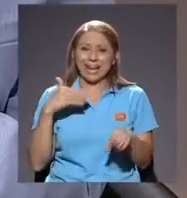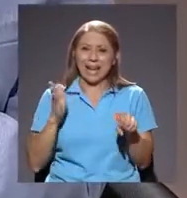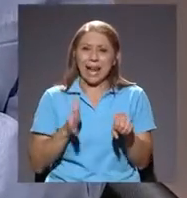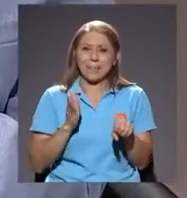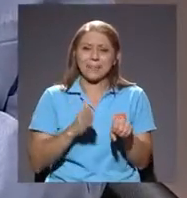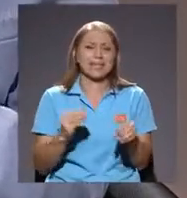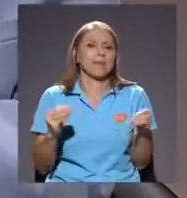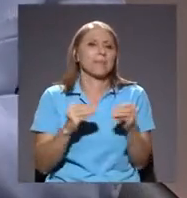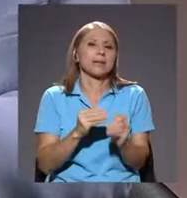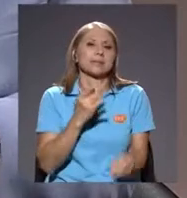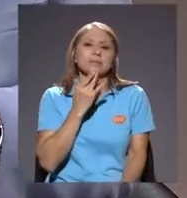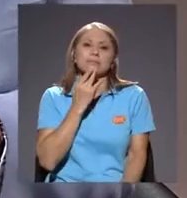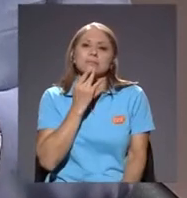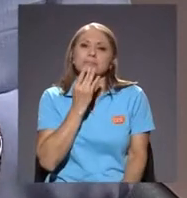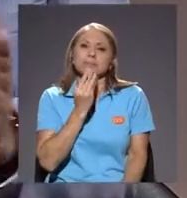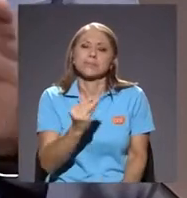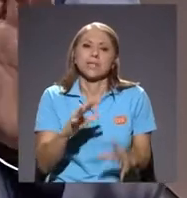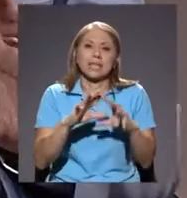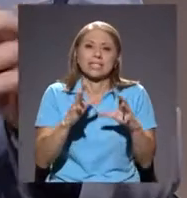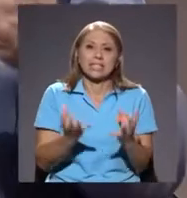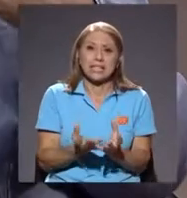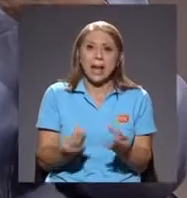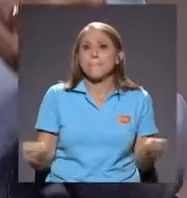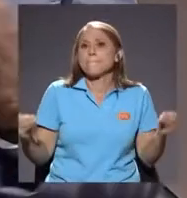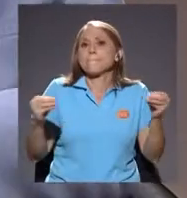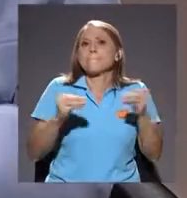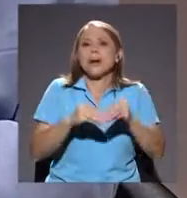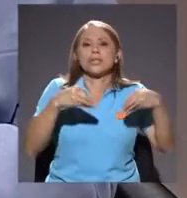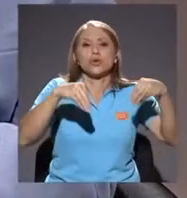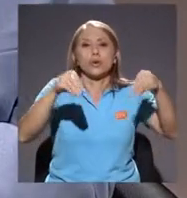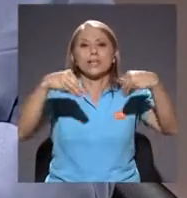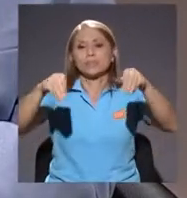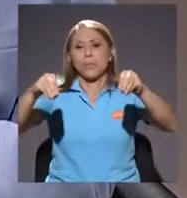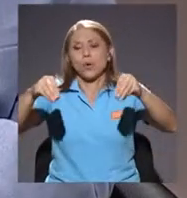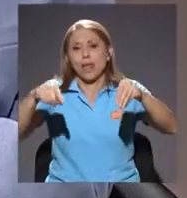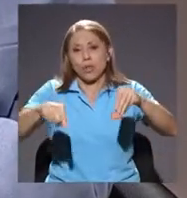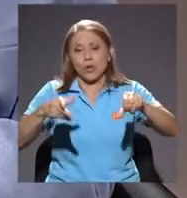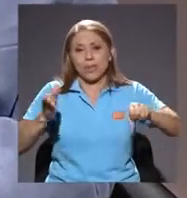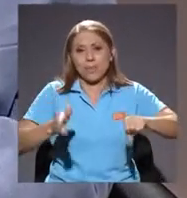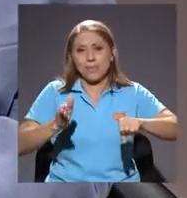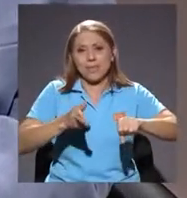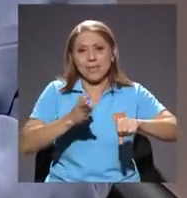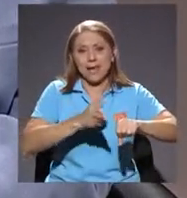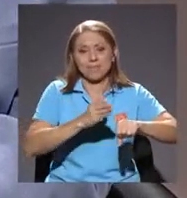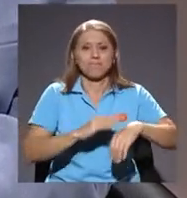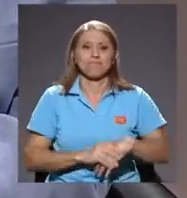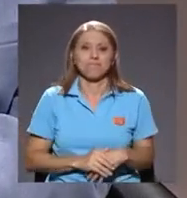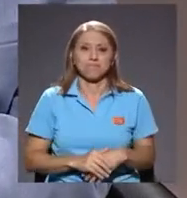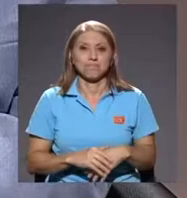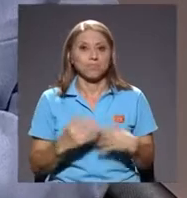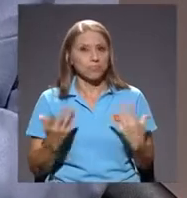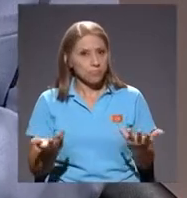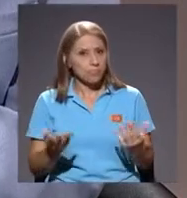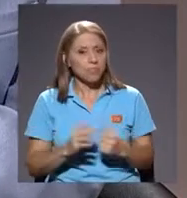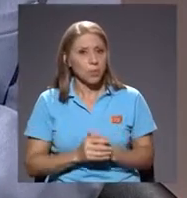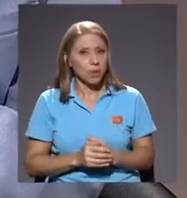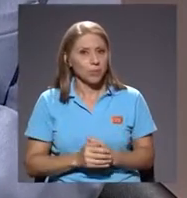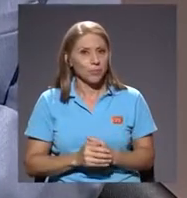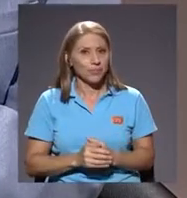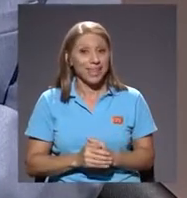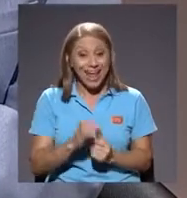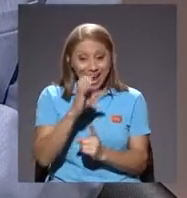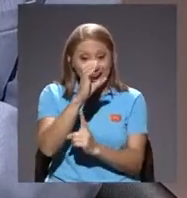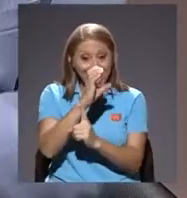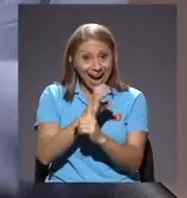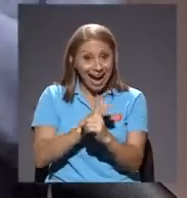en el mayor productor de piña en el mundo el mayor exportador delfín bueno cada piña lleva